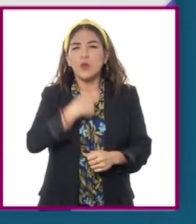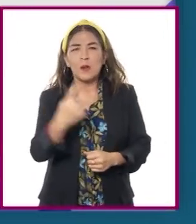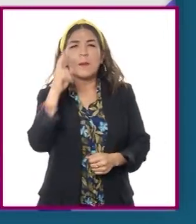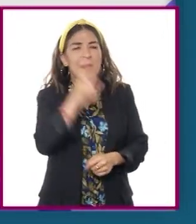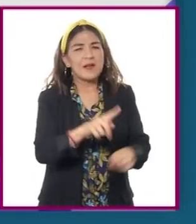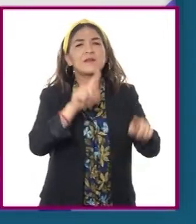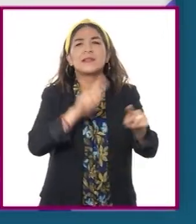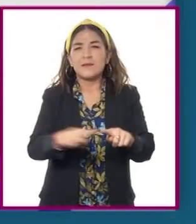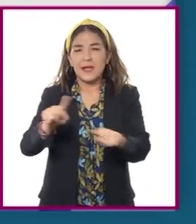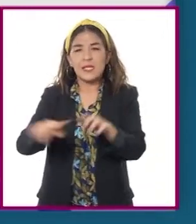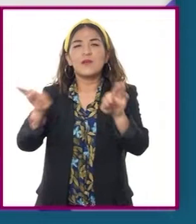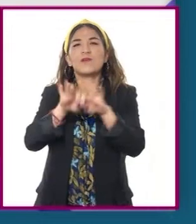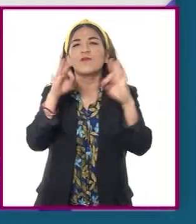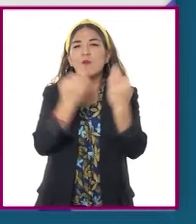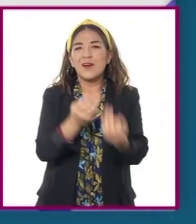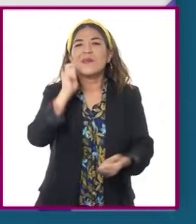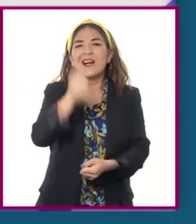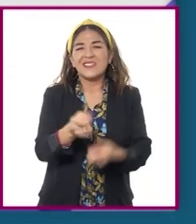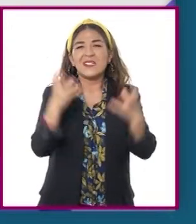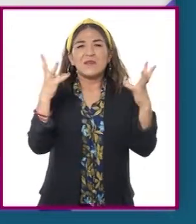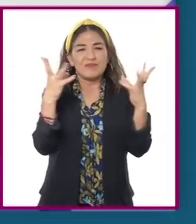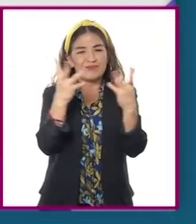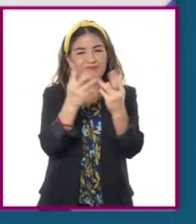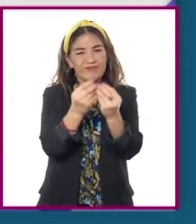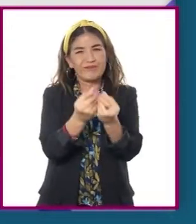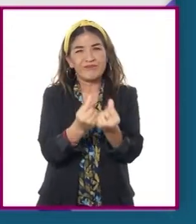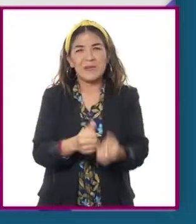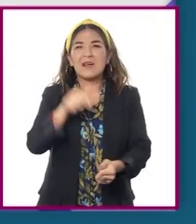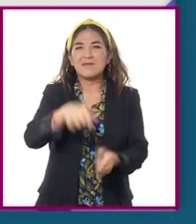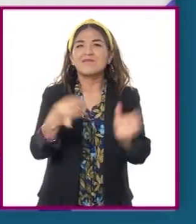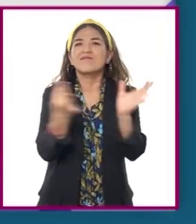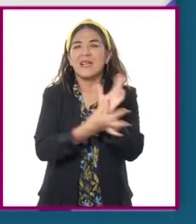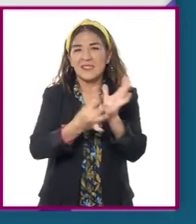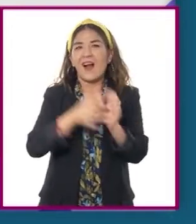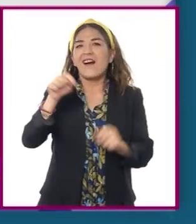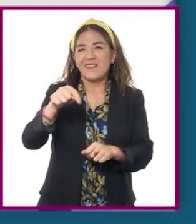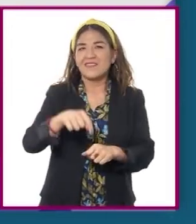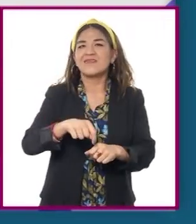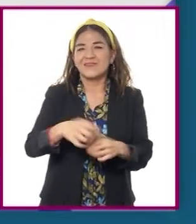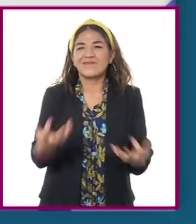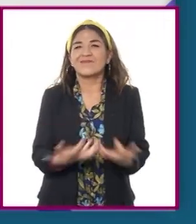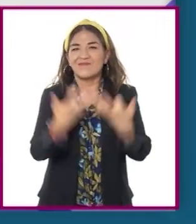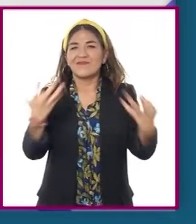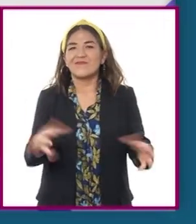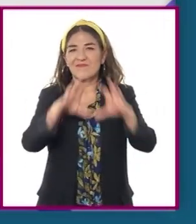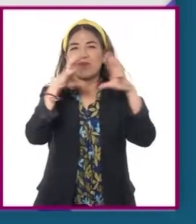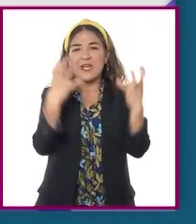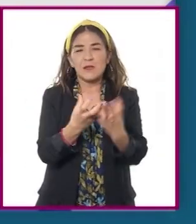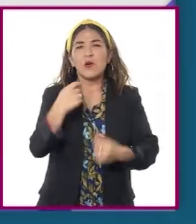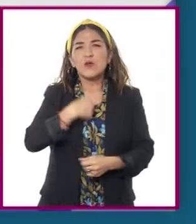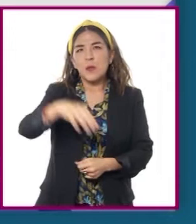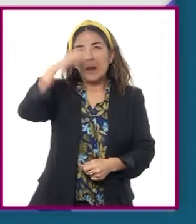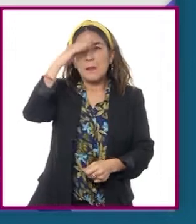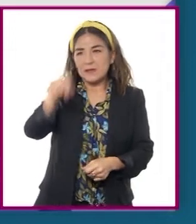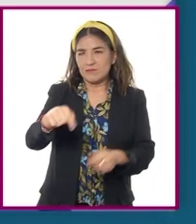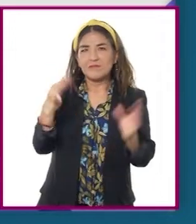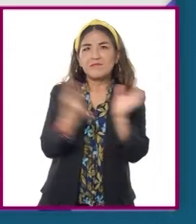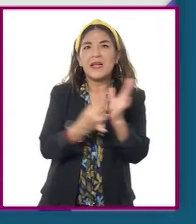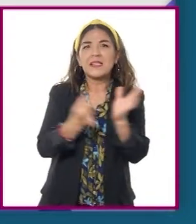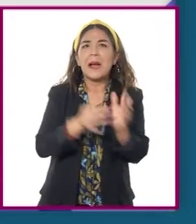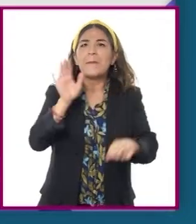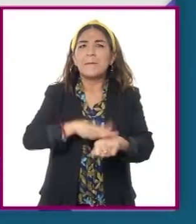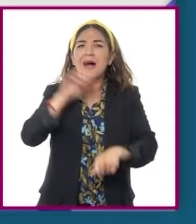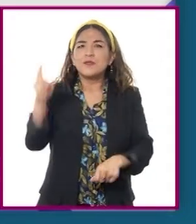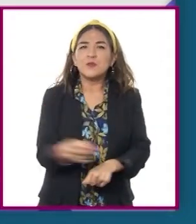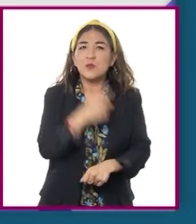varios factores que provocan que se esté deshaciendo el metal acá en la Tierra. Yo que pensaba que tenían demasiada dureza,